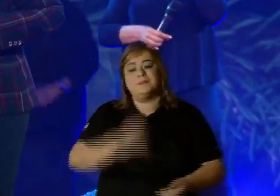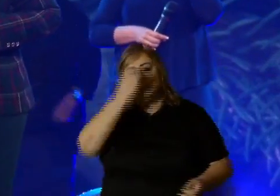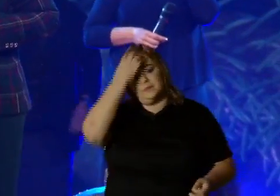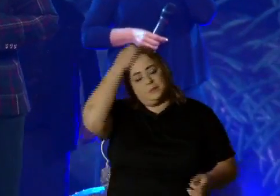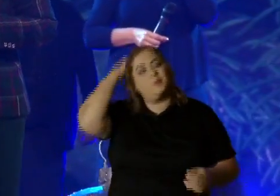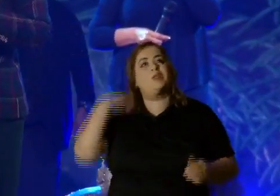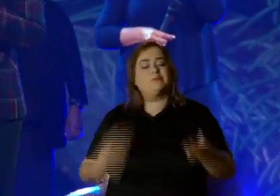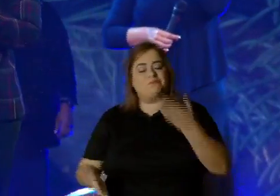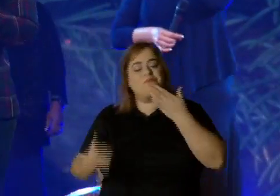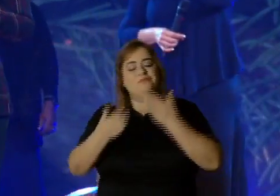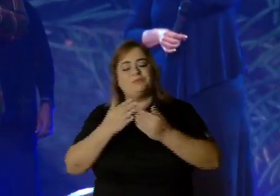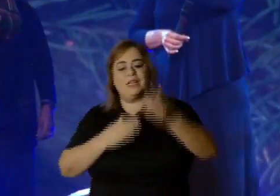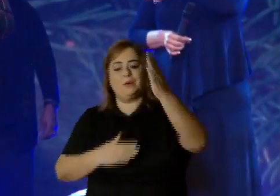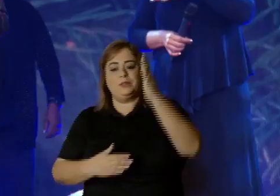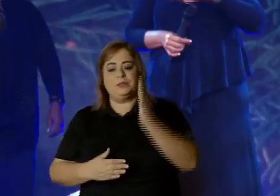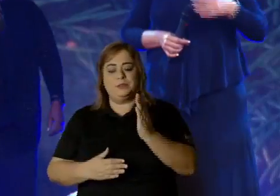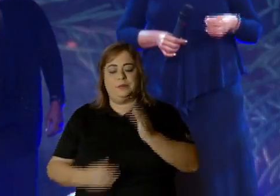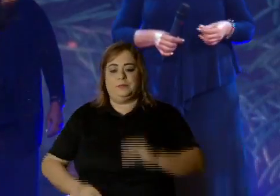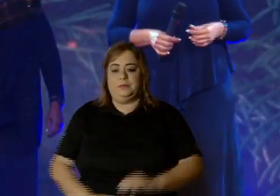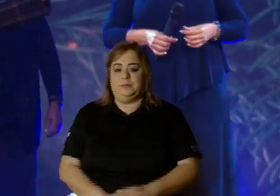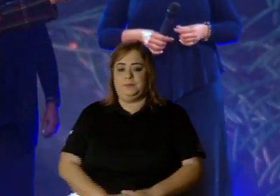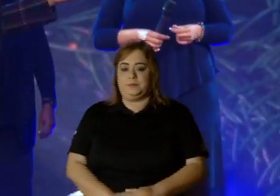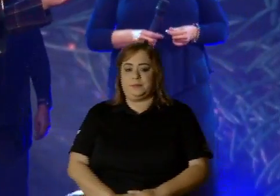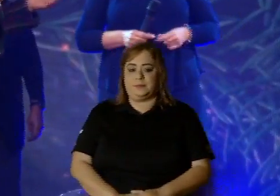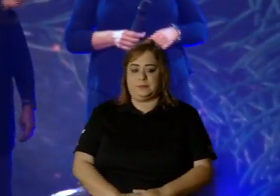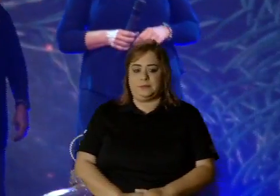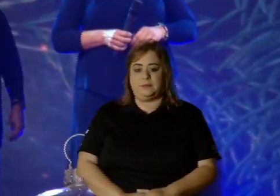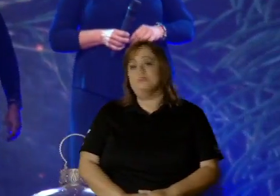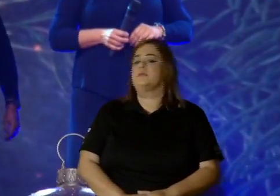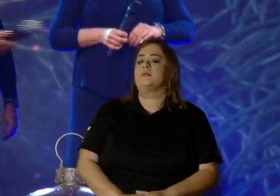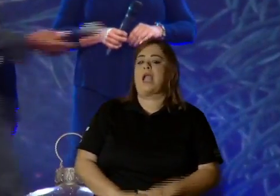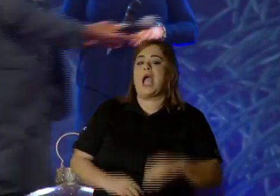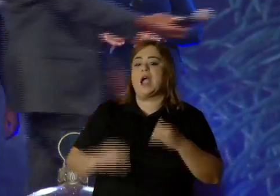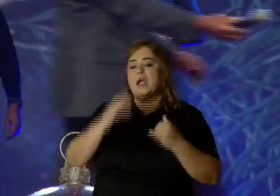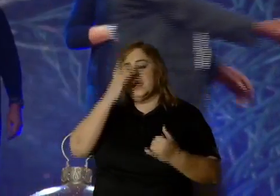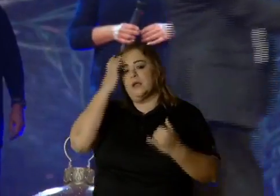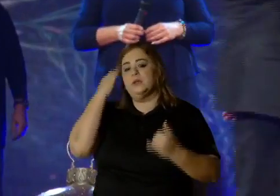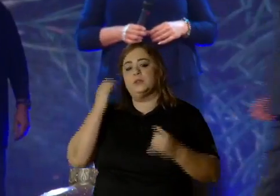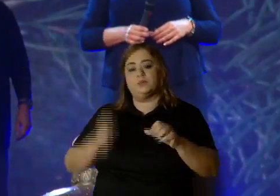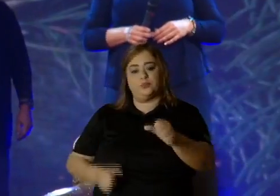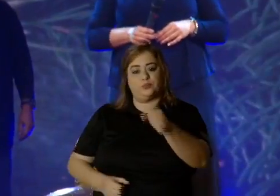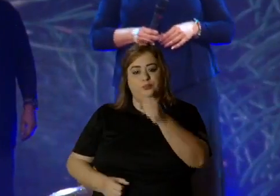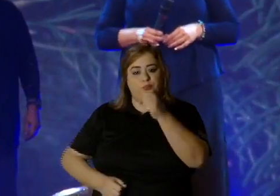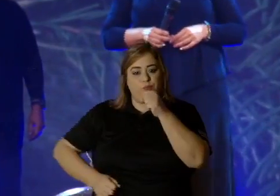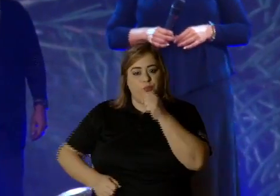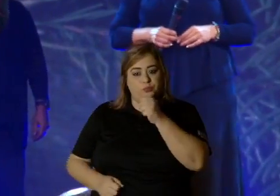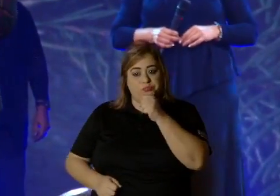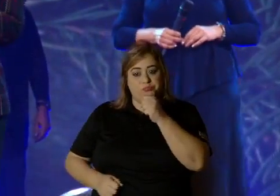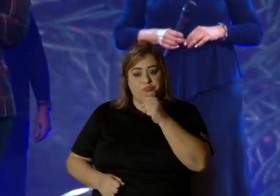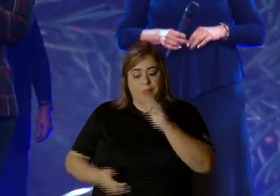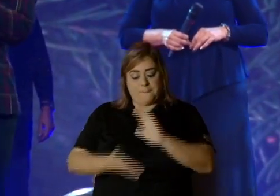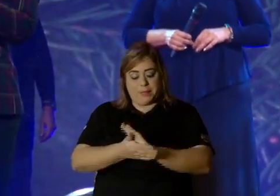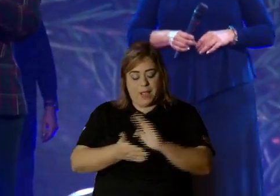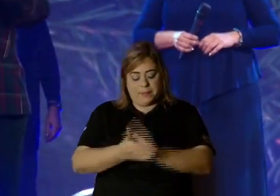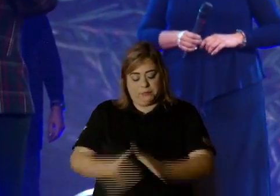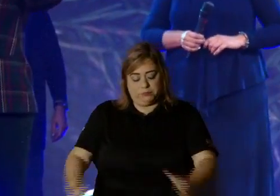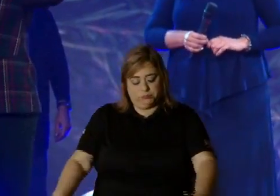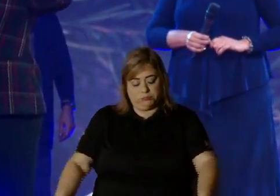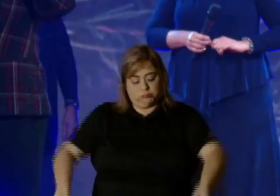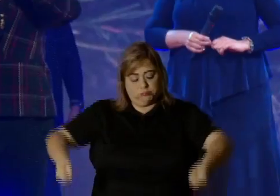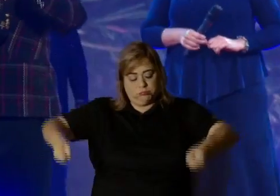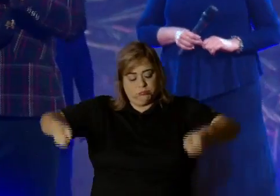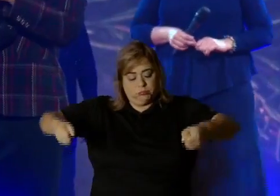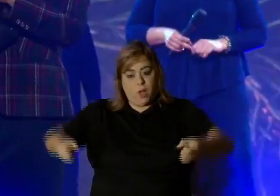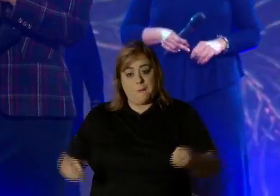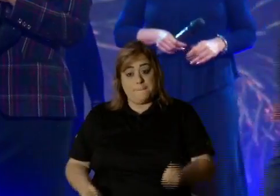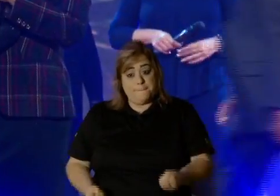Dios es bueno. Dios es bueno. Entrégame el micrófono. Ahí hay peticiones, que muchas de ellas